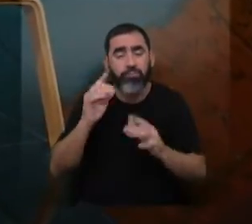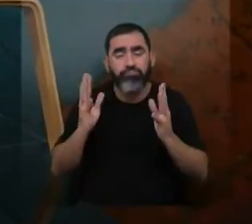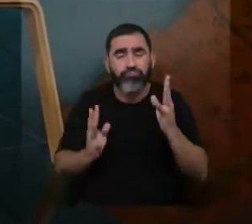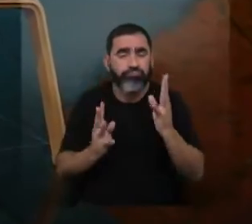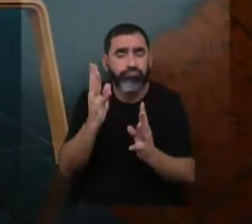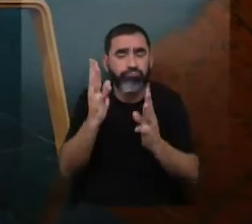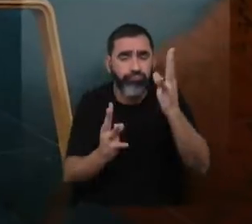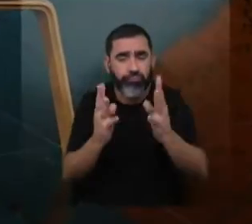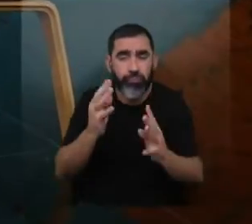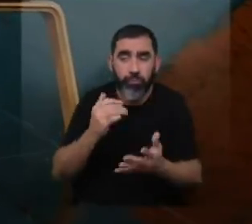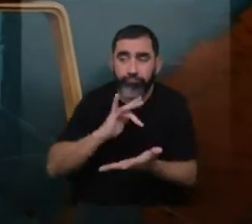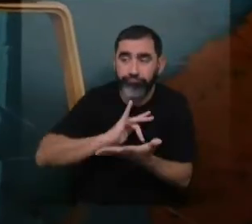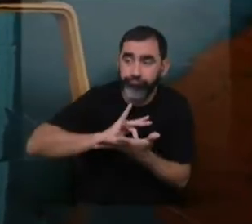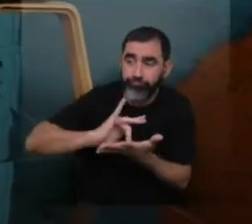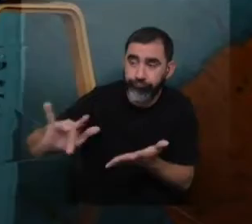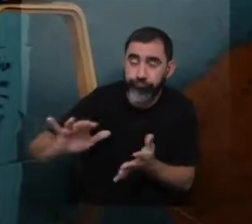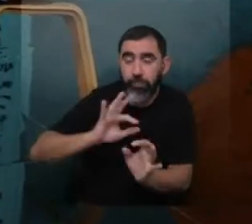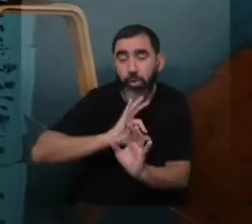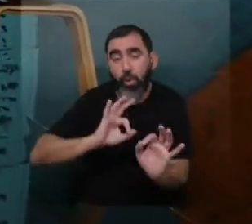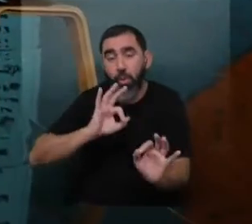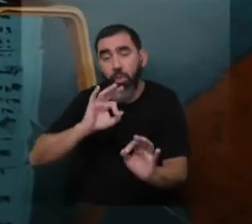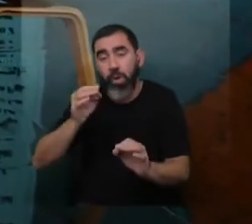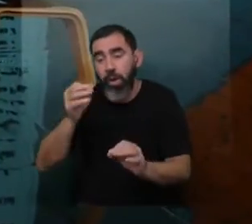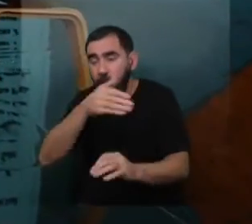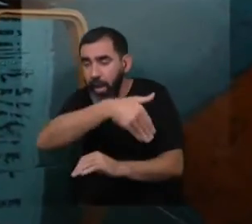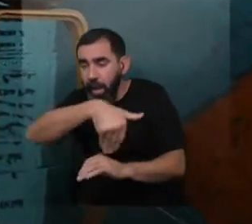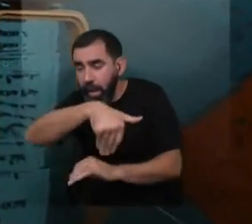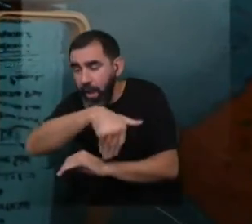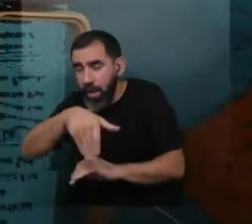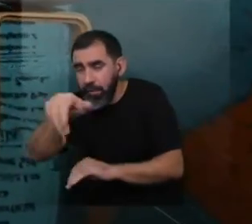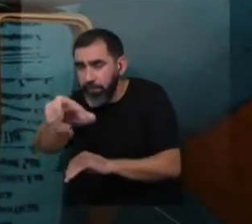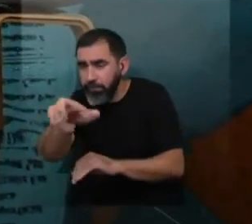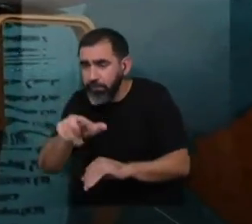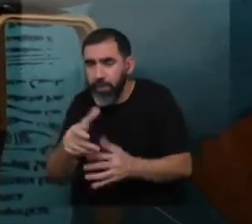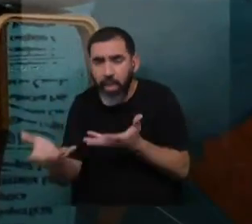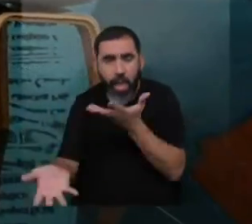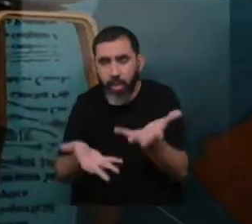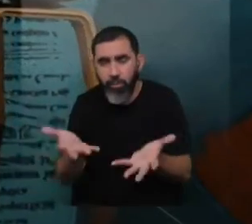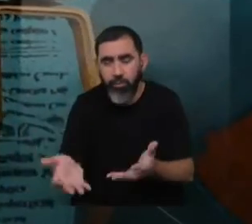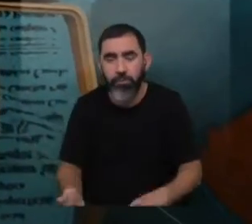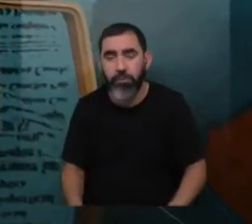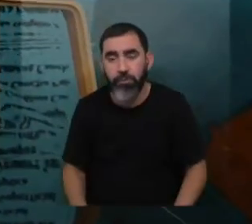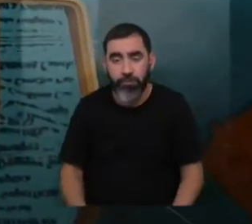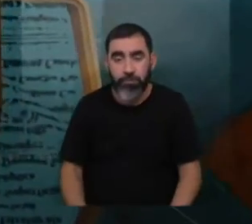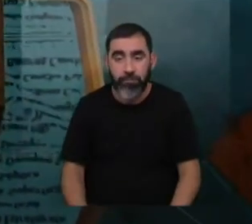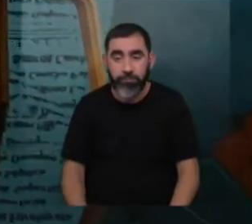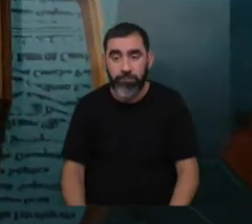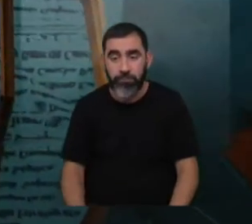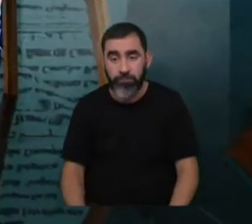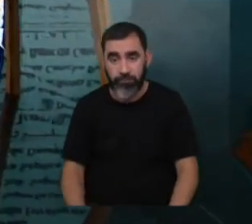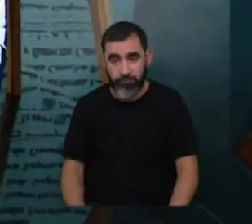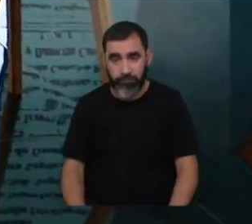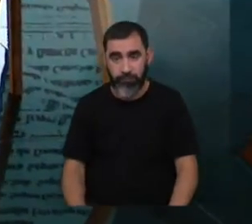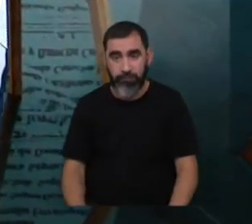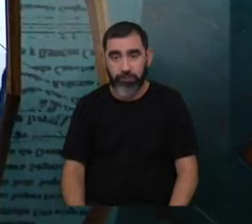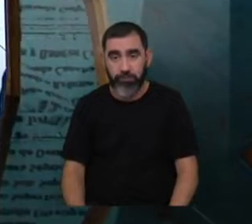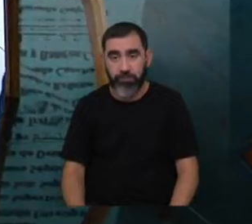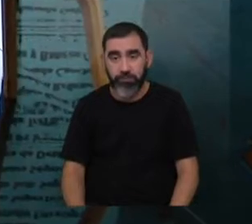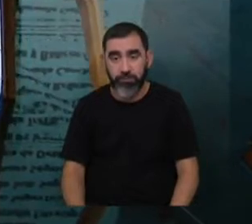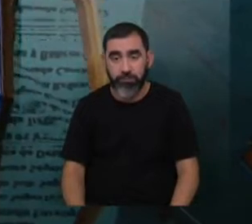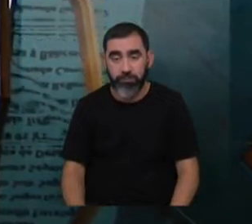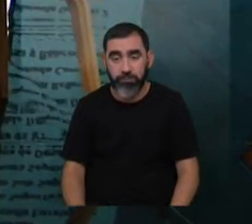o la ausencia, o tal vez algún tipo de camino. ¿Hay otras señales que forman parte de esta reconstrucción? Sí, en